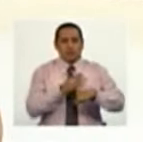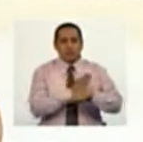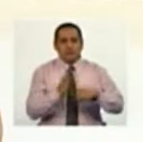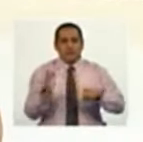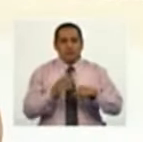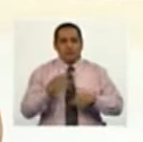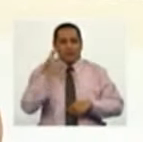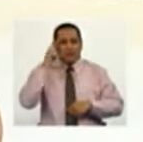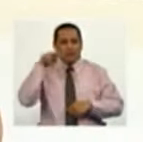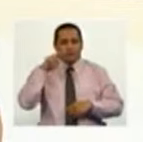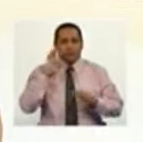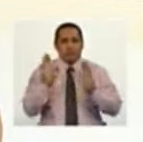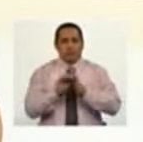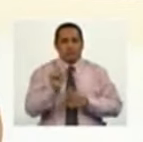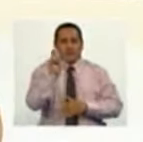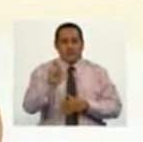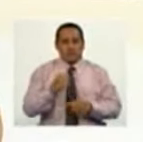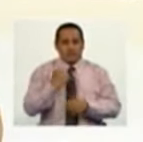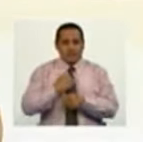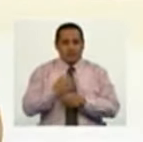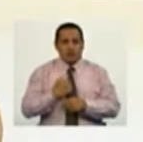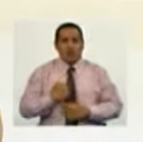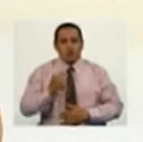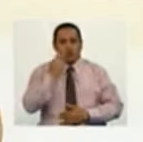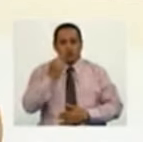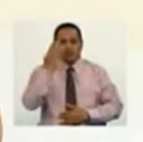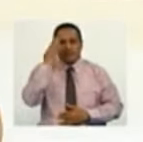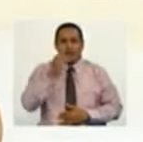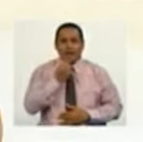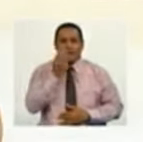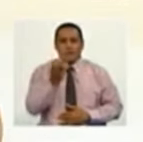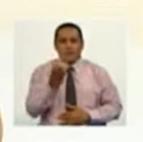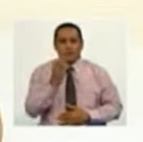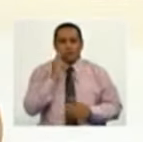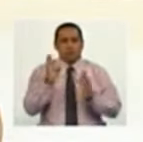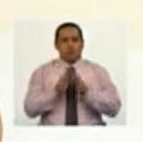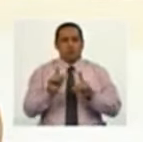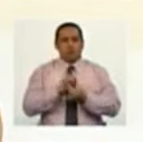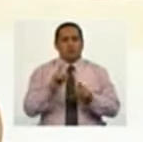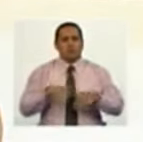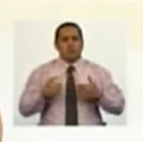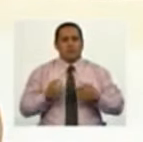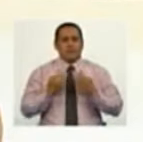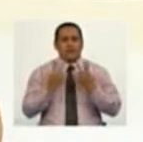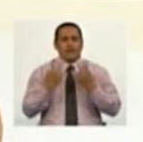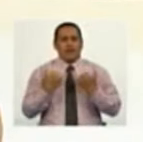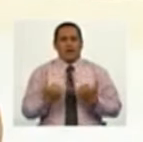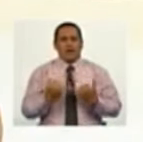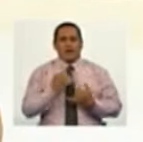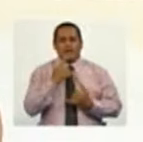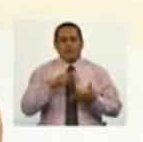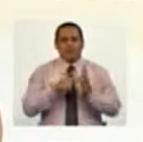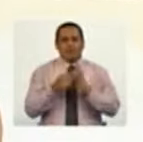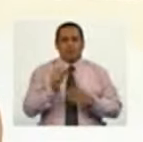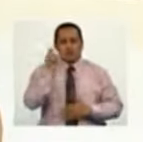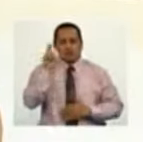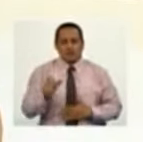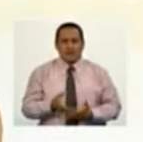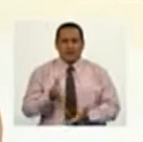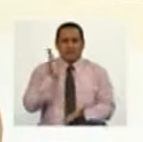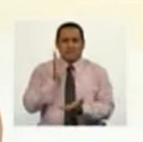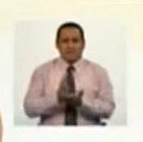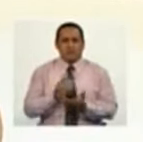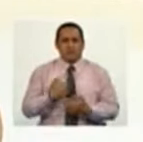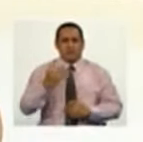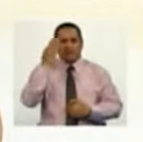plazo razonable desde que el empleador conoce la falta. Es decir, lo que no puede ocurrir, por ejemplo, es que el empleador aplique una